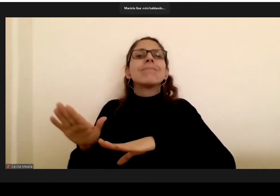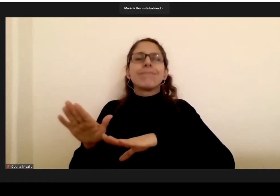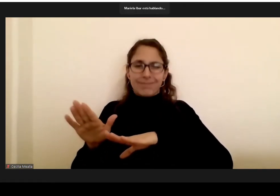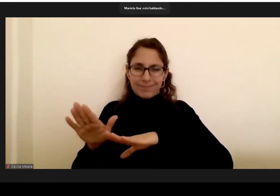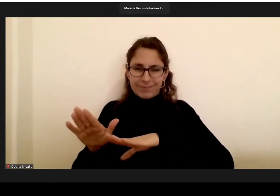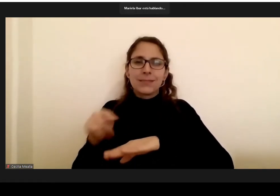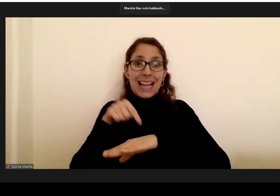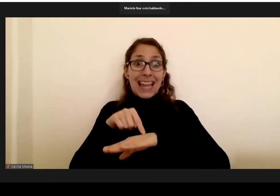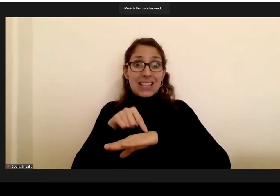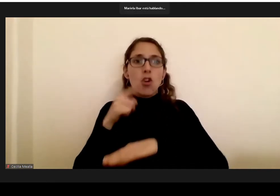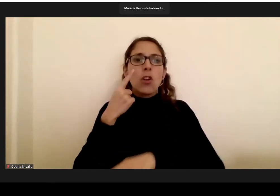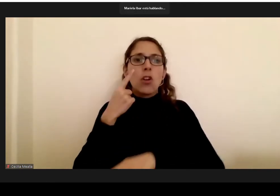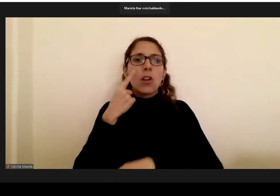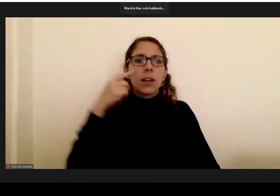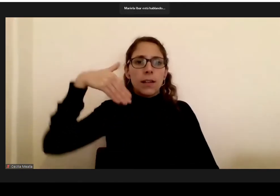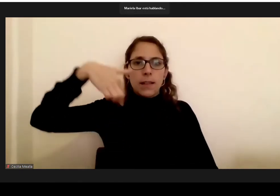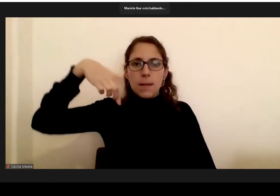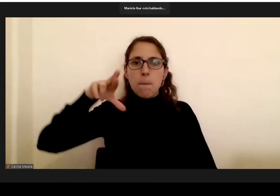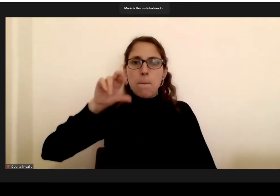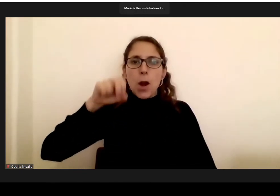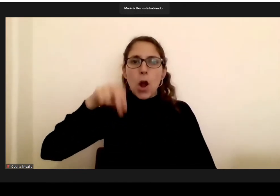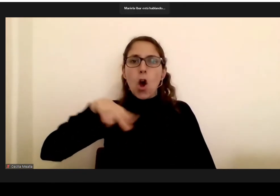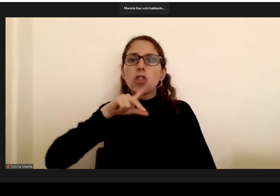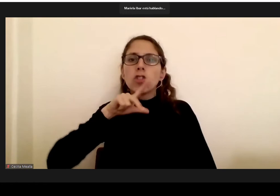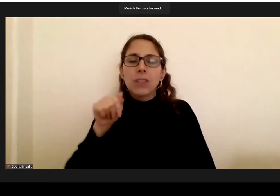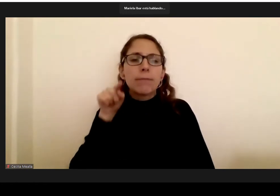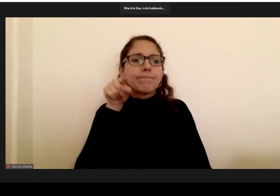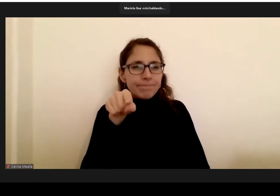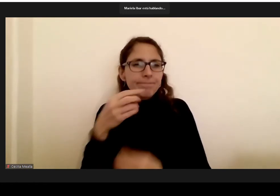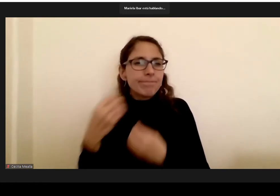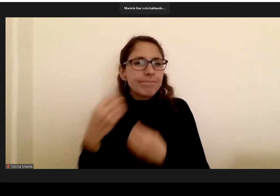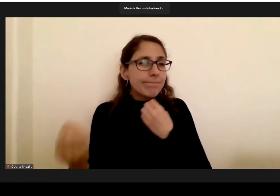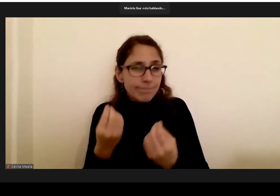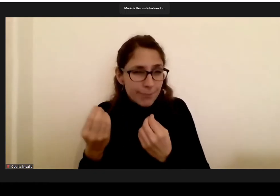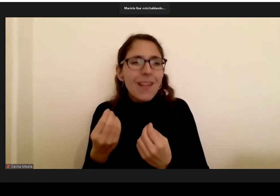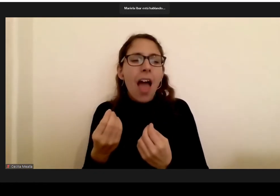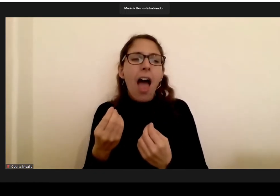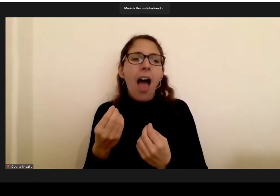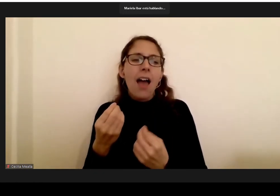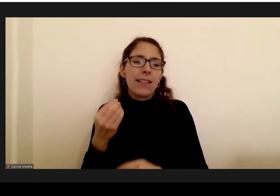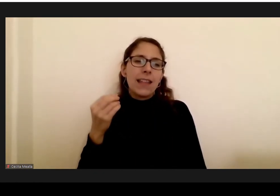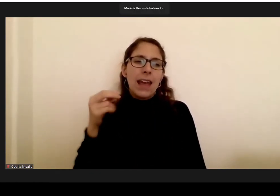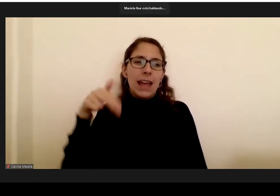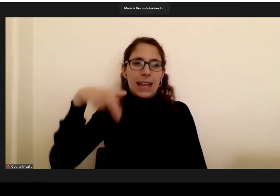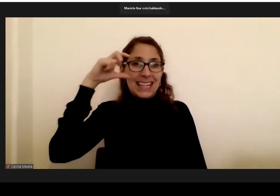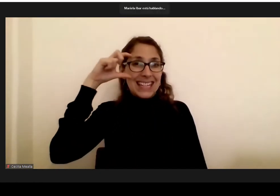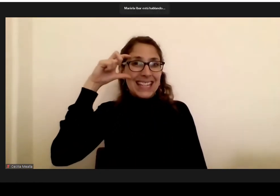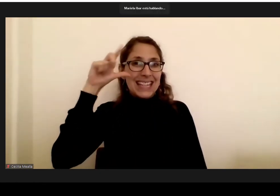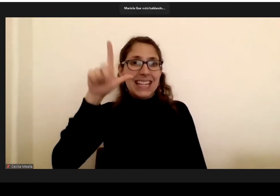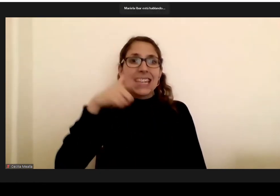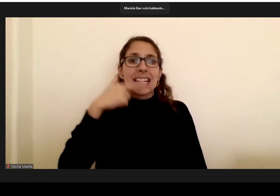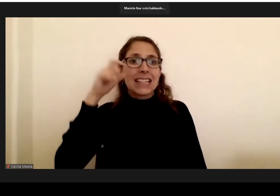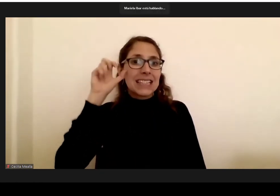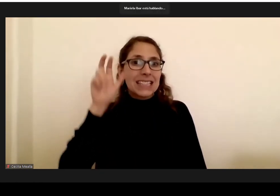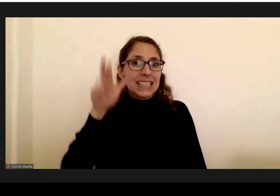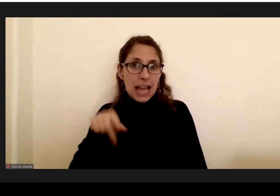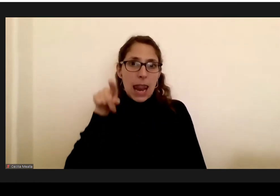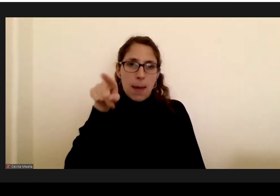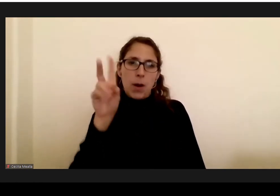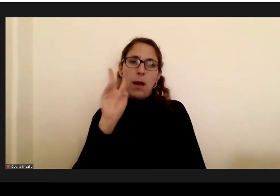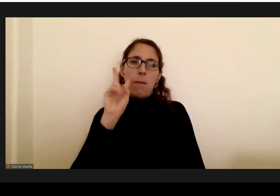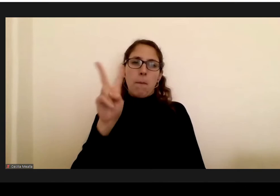la coloración de Ziel-Nielsen, porque ven las células, y en el del caso izquierdo sería, a ver si se ven,